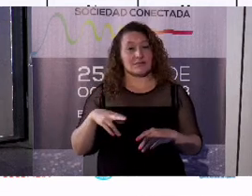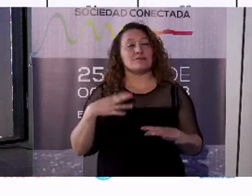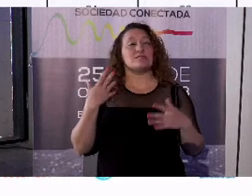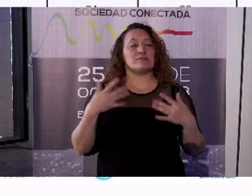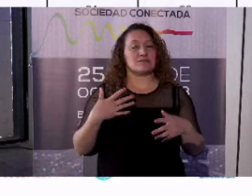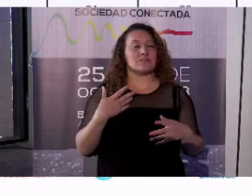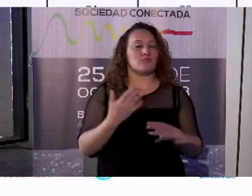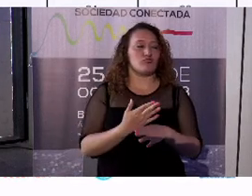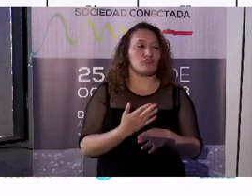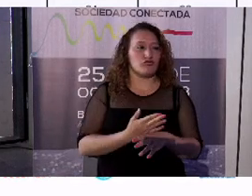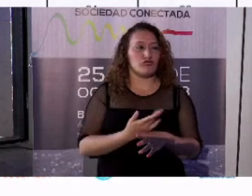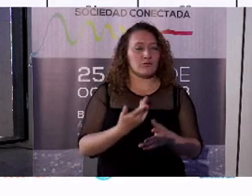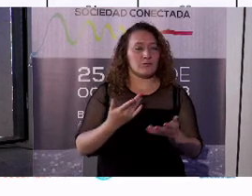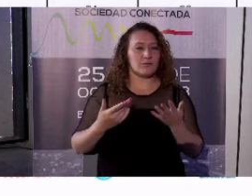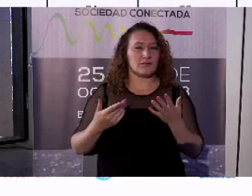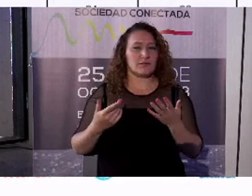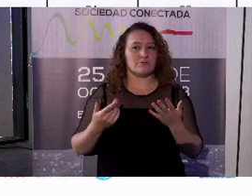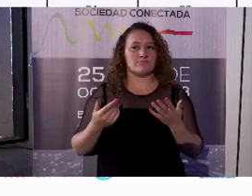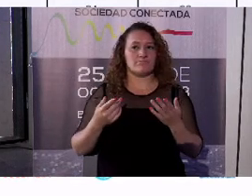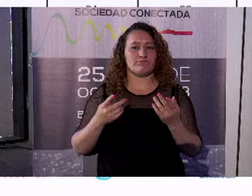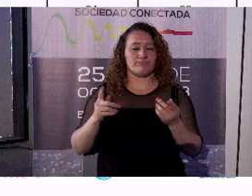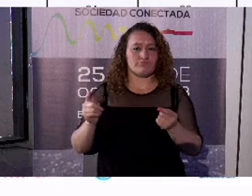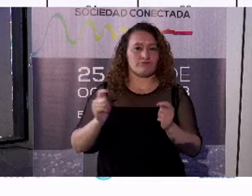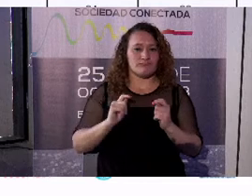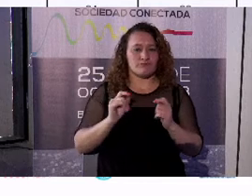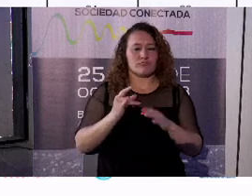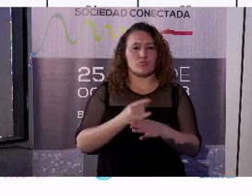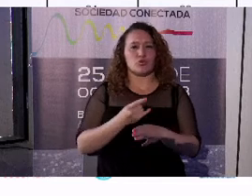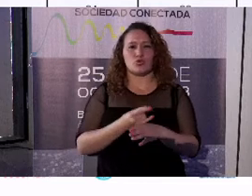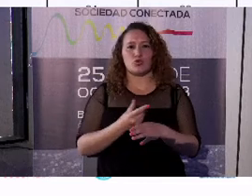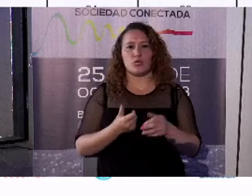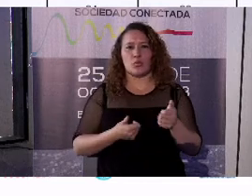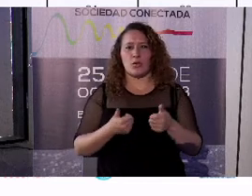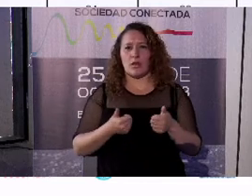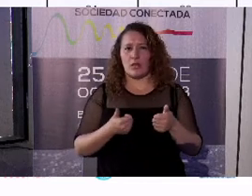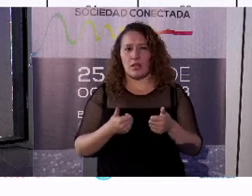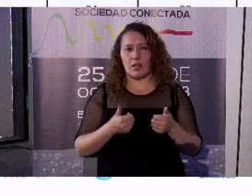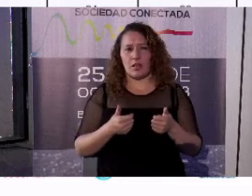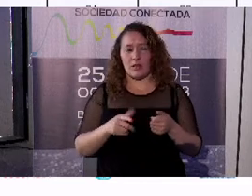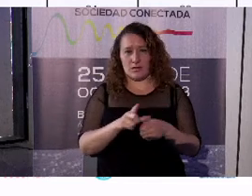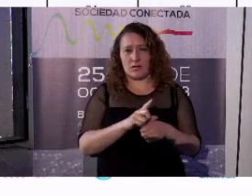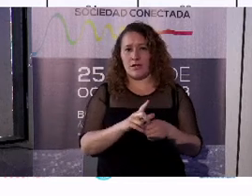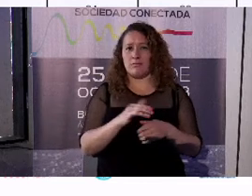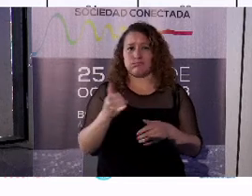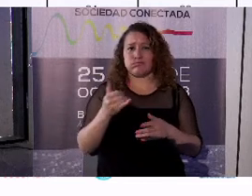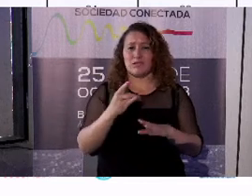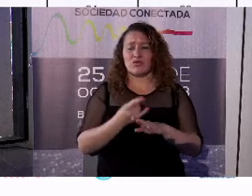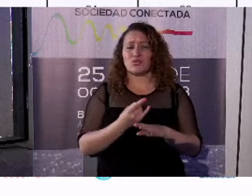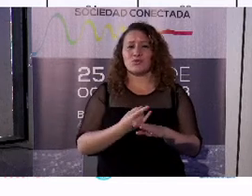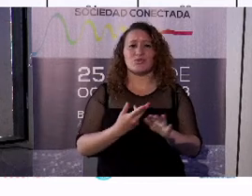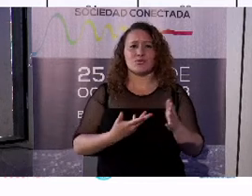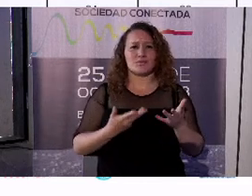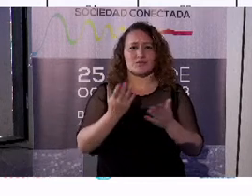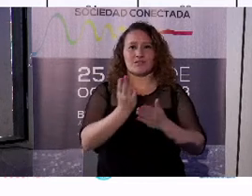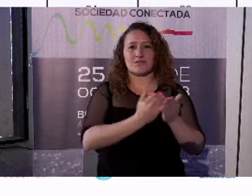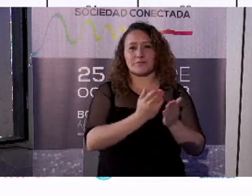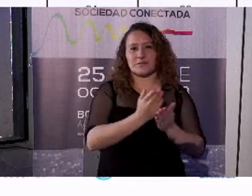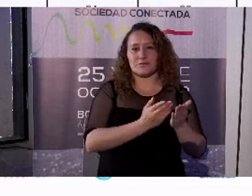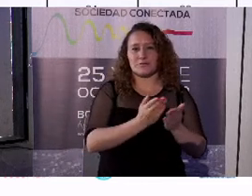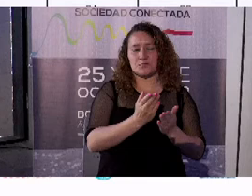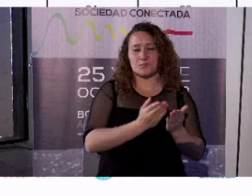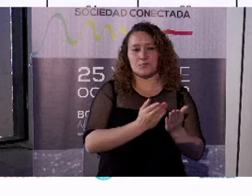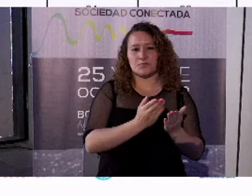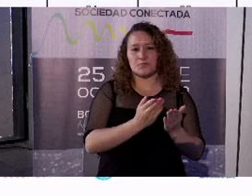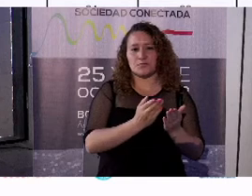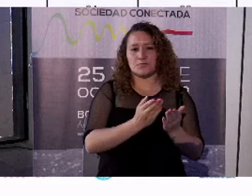eh eh Loc Loop con lo cual se estaba utilizando para dar servicio de